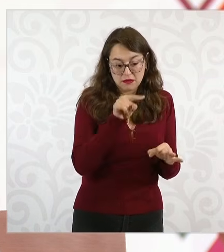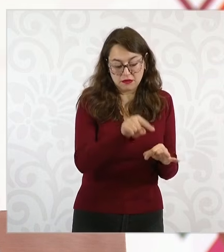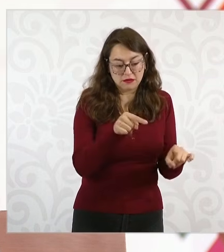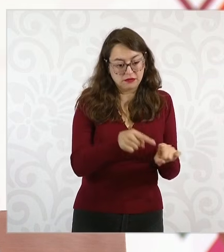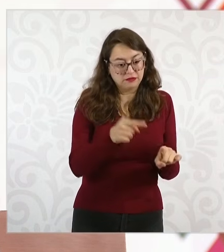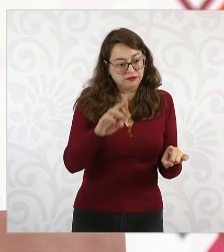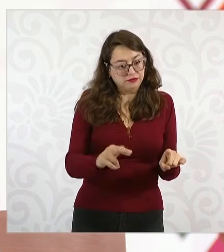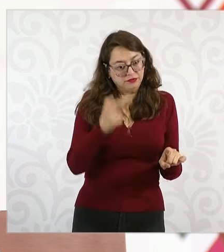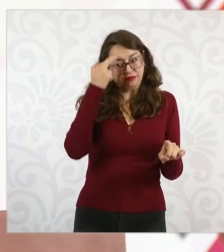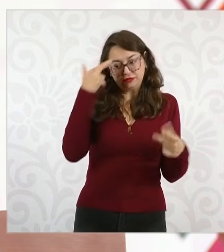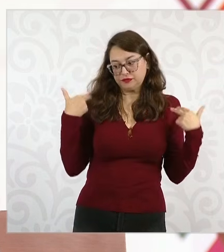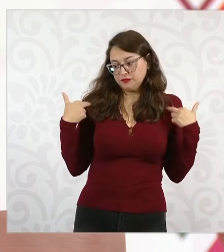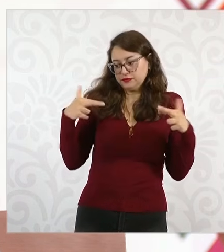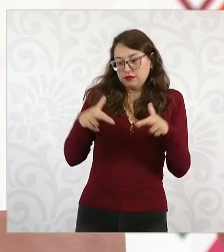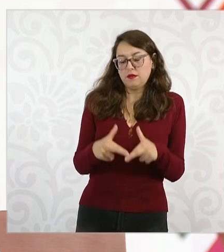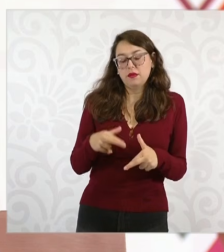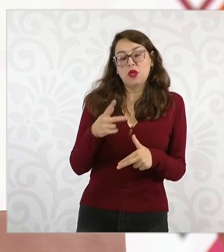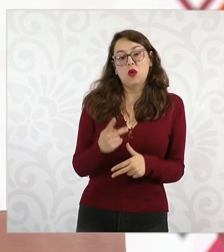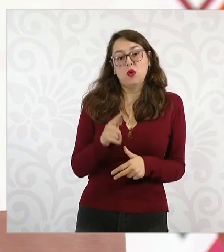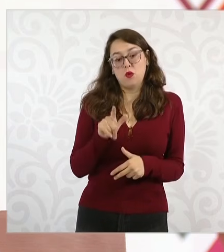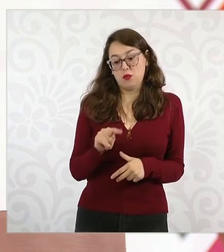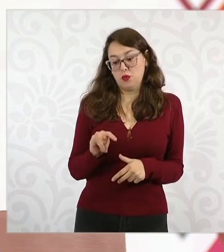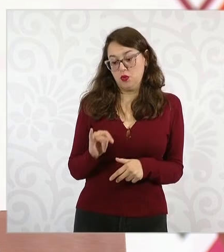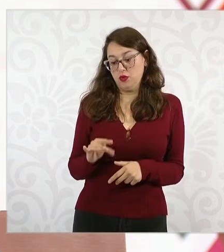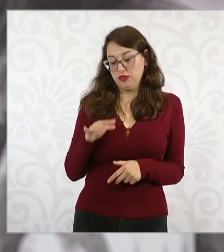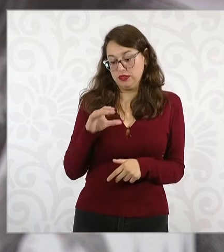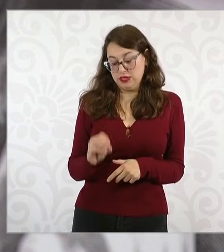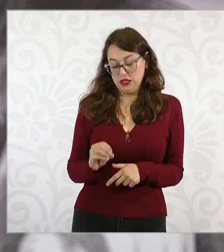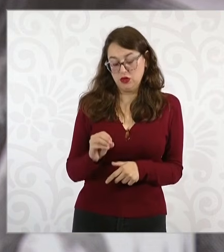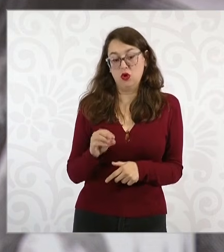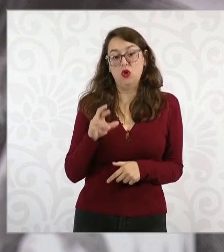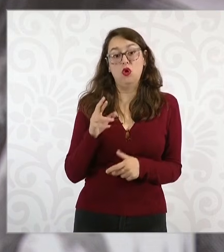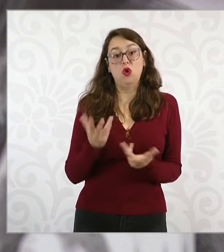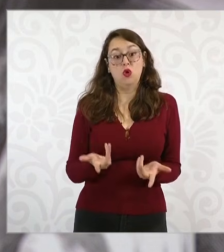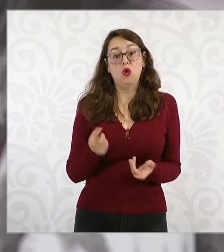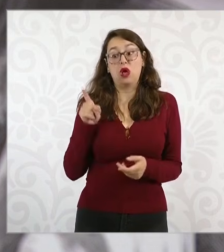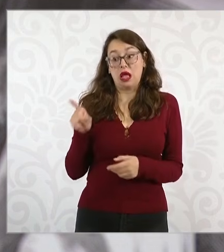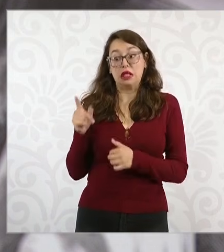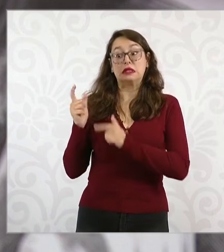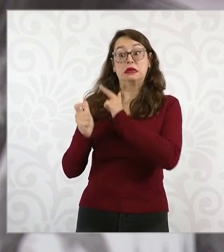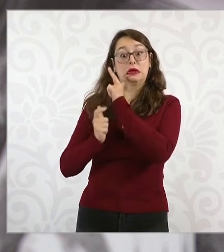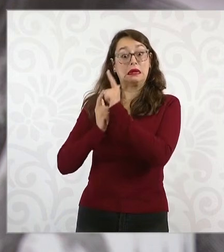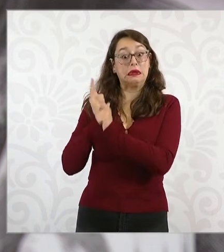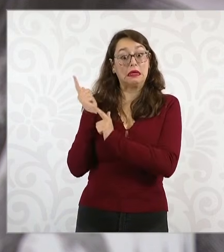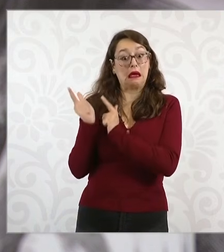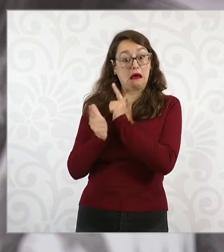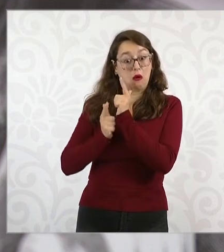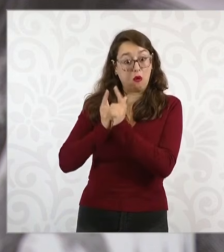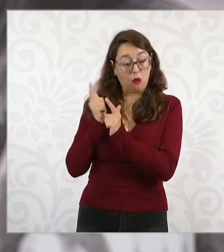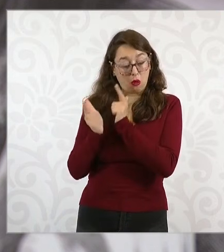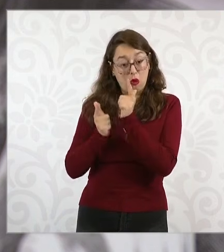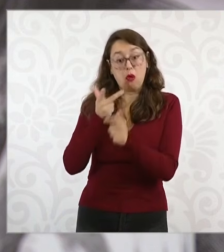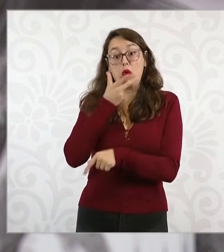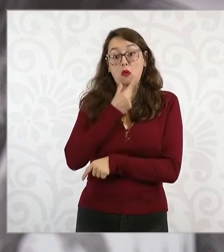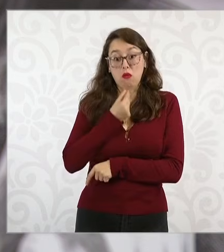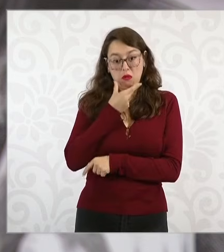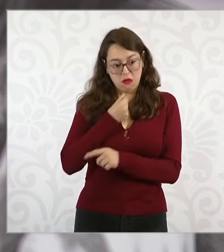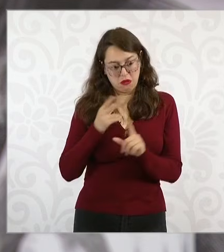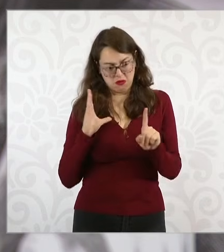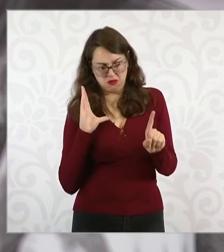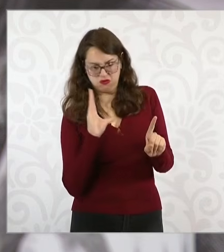maestro, Plotino Constantino Rodacanati, un griego extraordinario